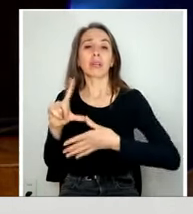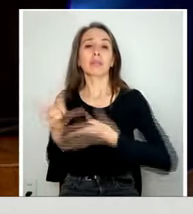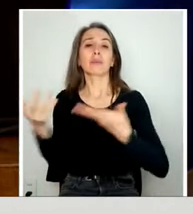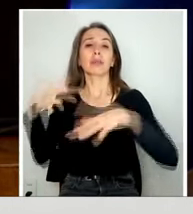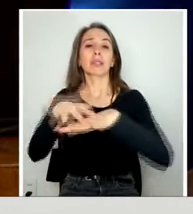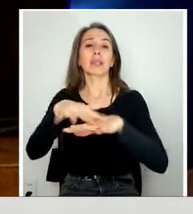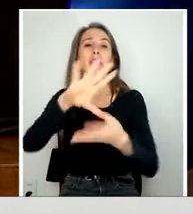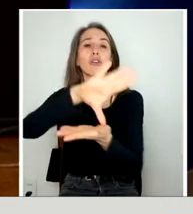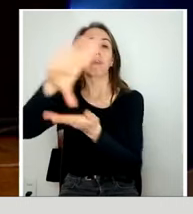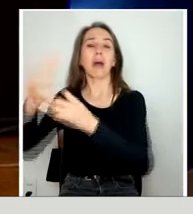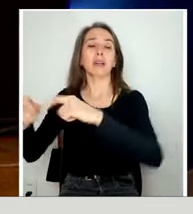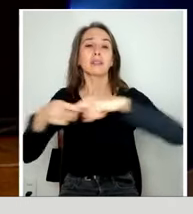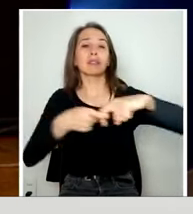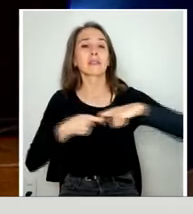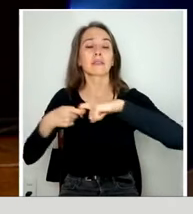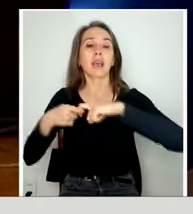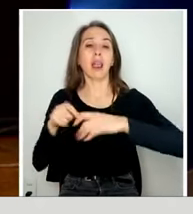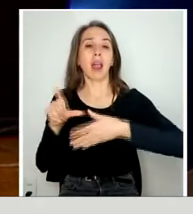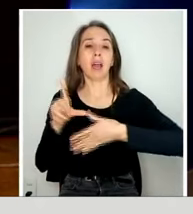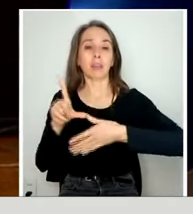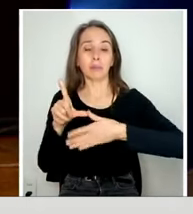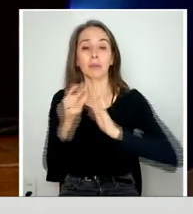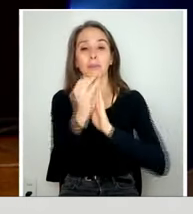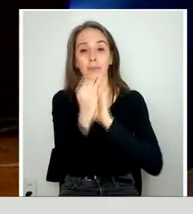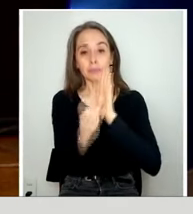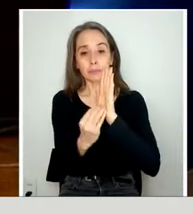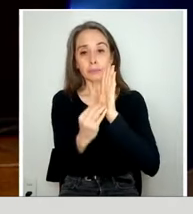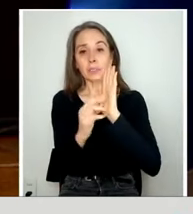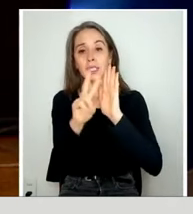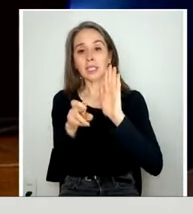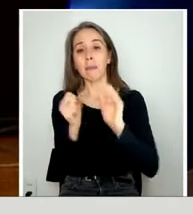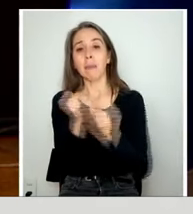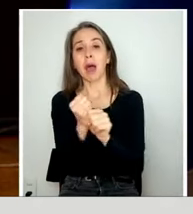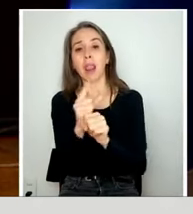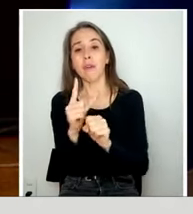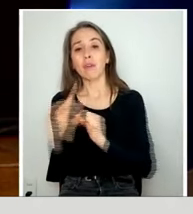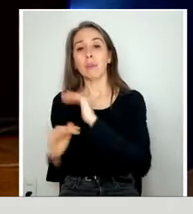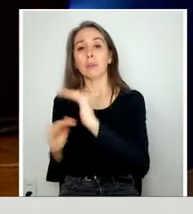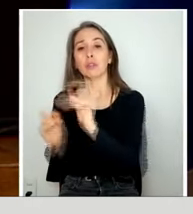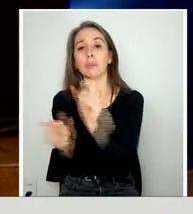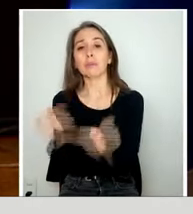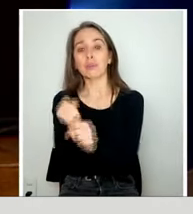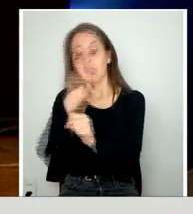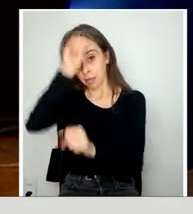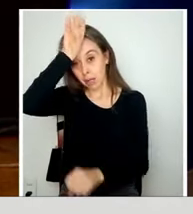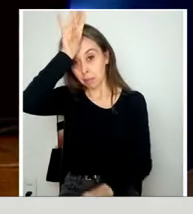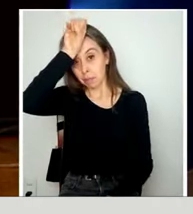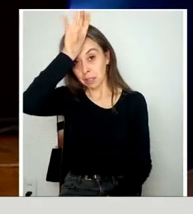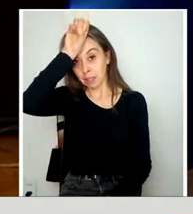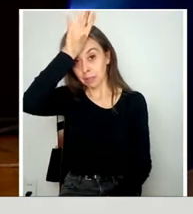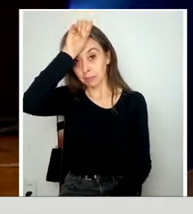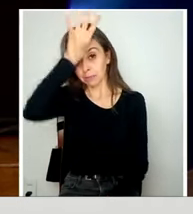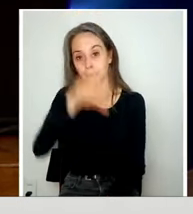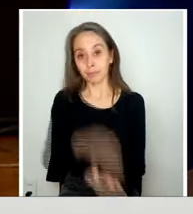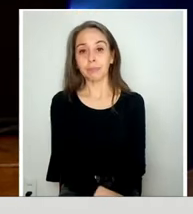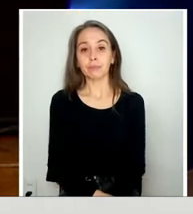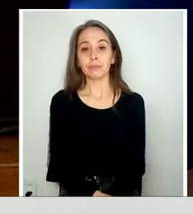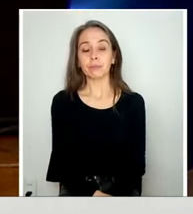a fin de analizar la lista laboral y la debida protección de los trabajadores que se desempeñan en las minas